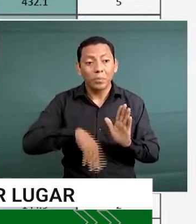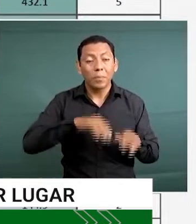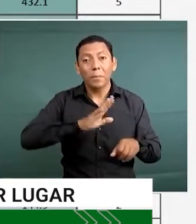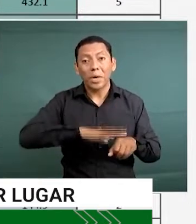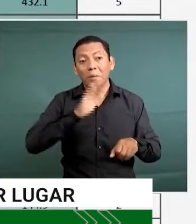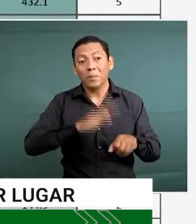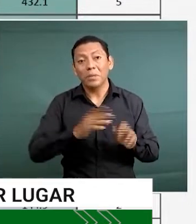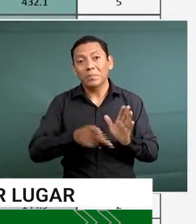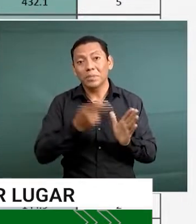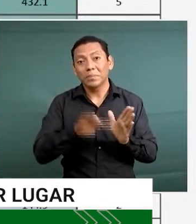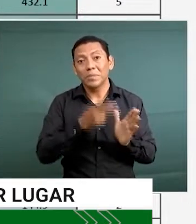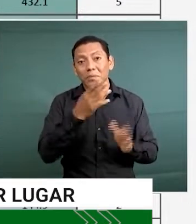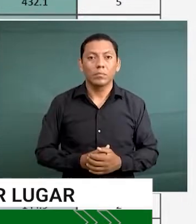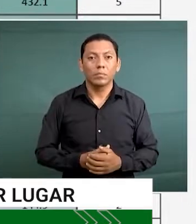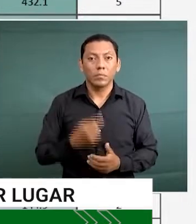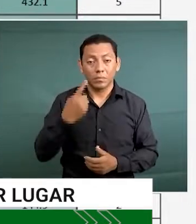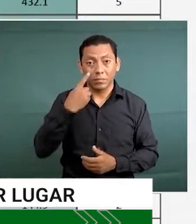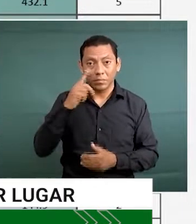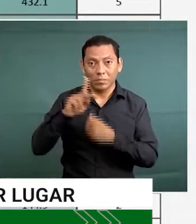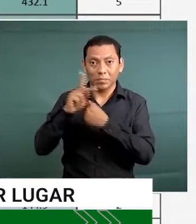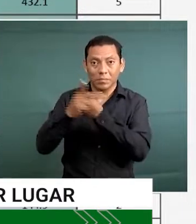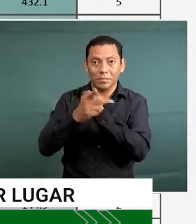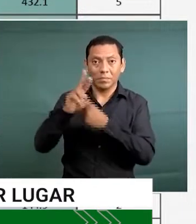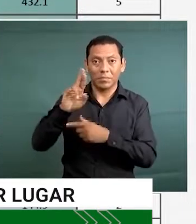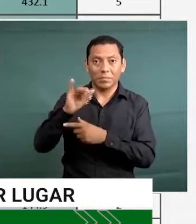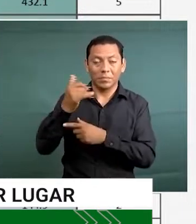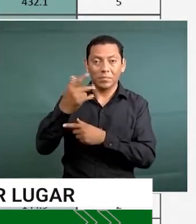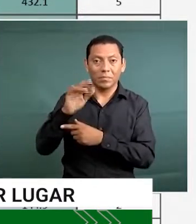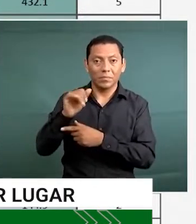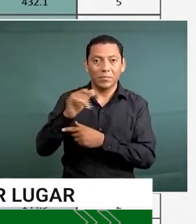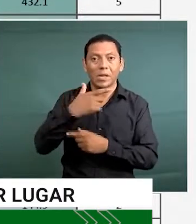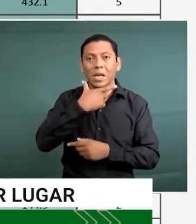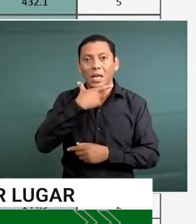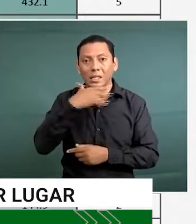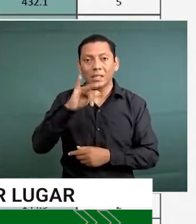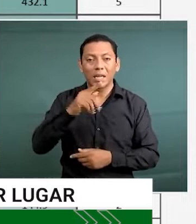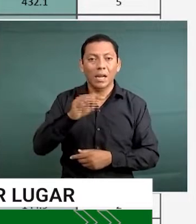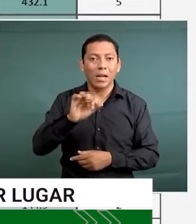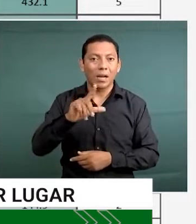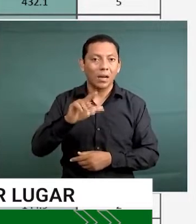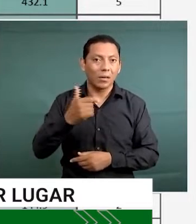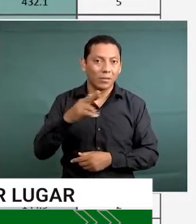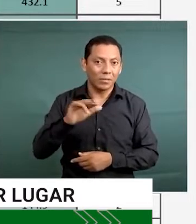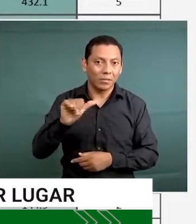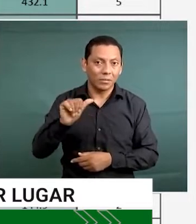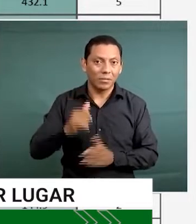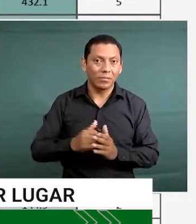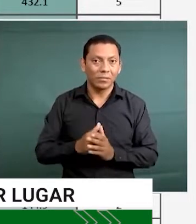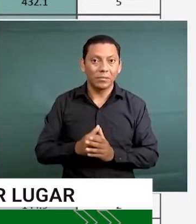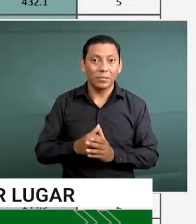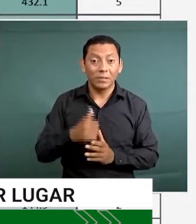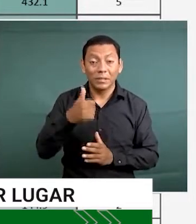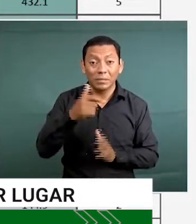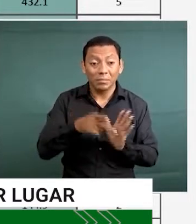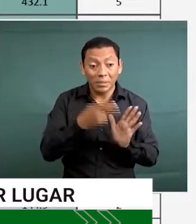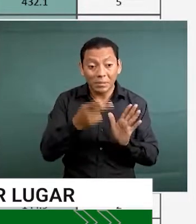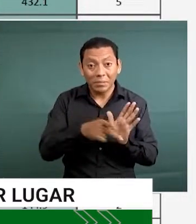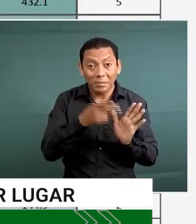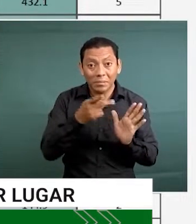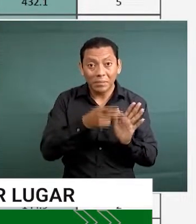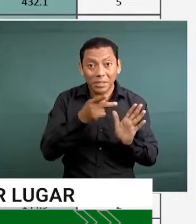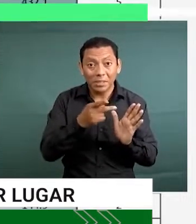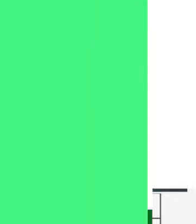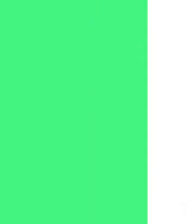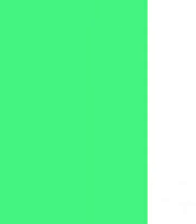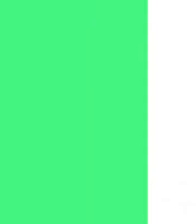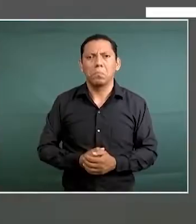está trabajando. Mucha gente está arriesgando su vida para salvar la vida de